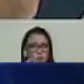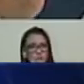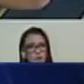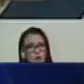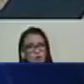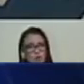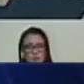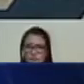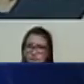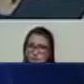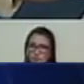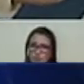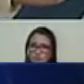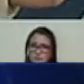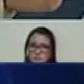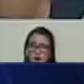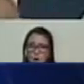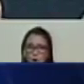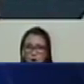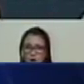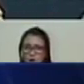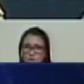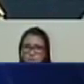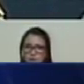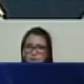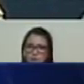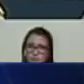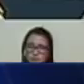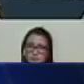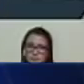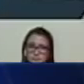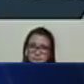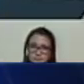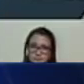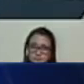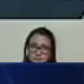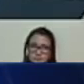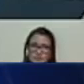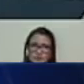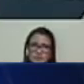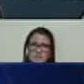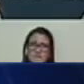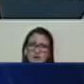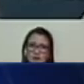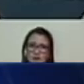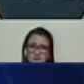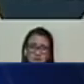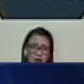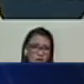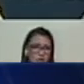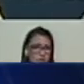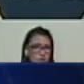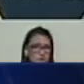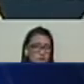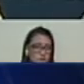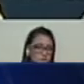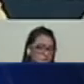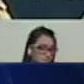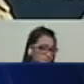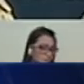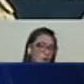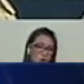completamente cerrados. Y a las 9 de la noche ya había transmitido el 90% de las mesas de votación. Es decir, ya habían cerrado y